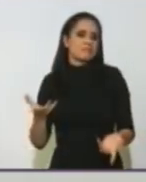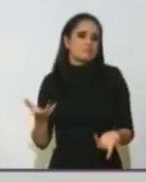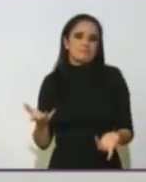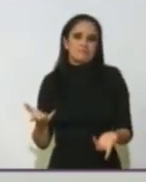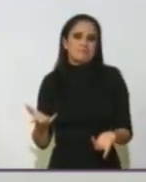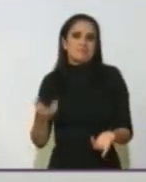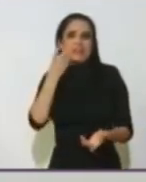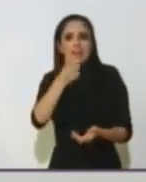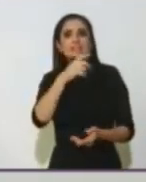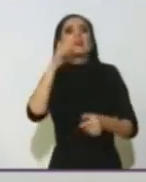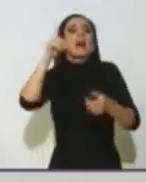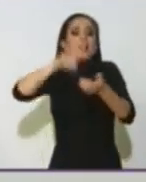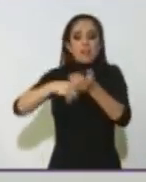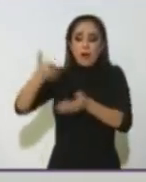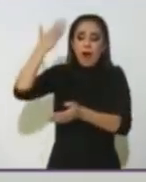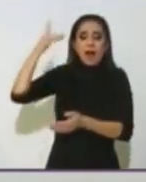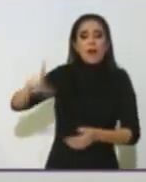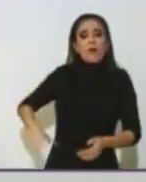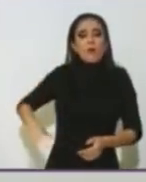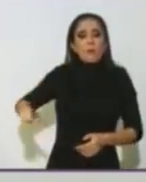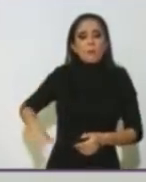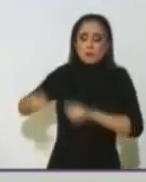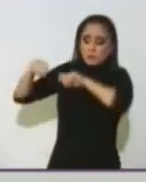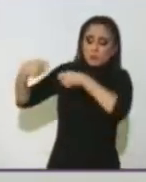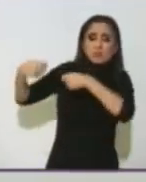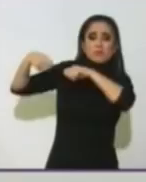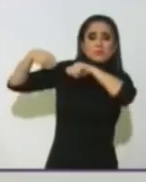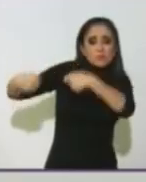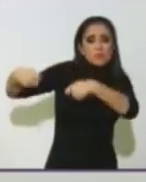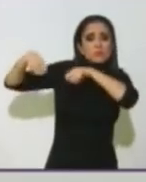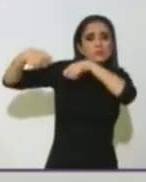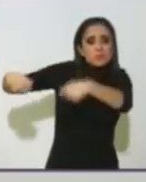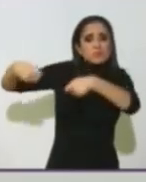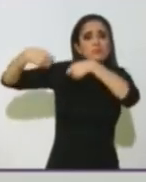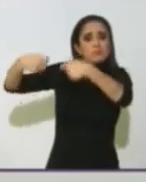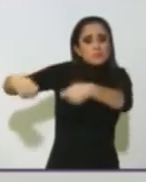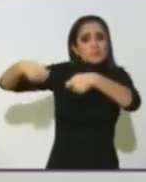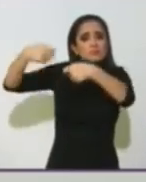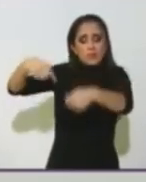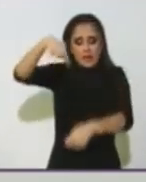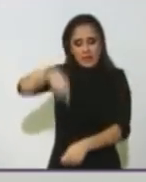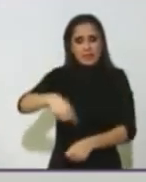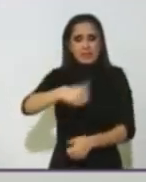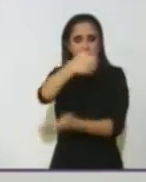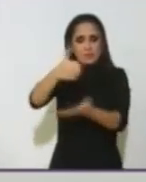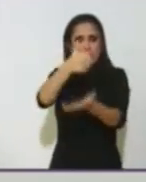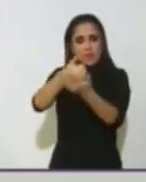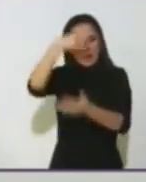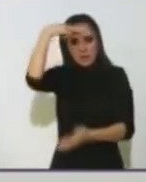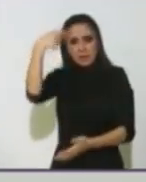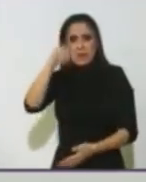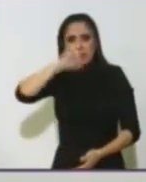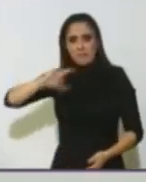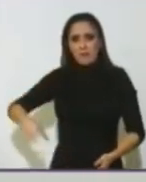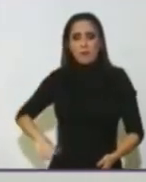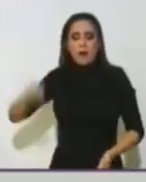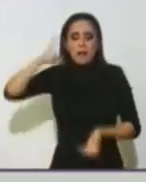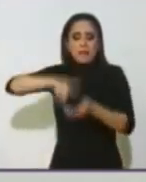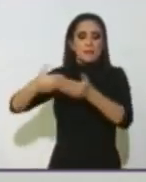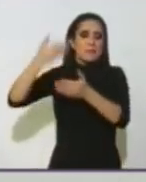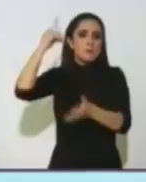empieza a ser heredado de gobiernos que han y que han gestionado en la ciudad de mexico por lo menos desde el año 97